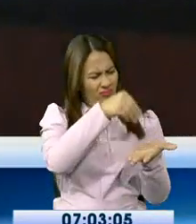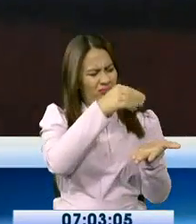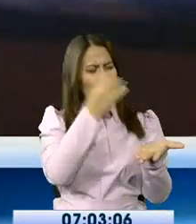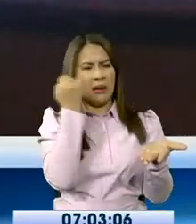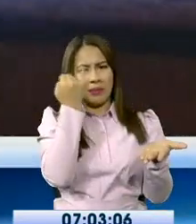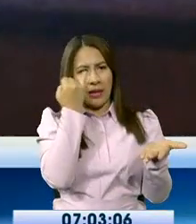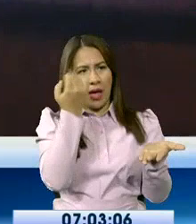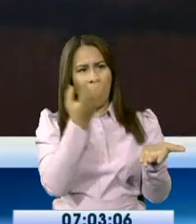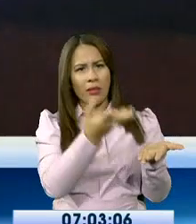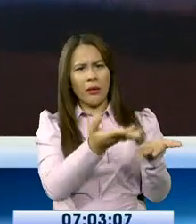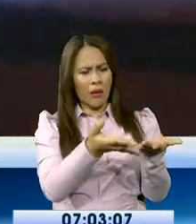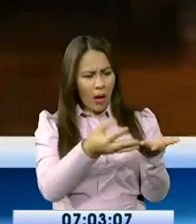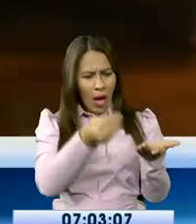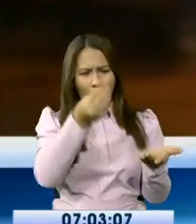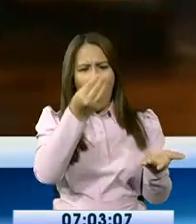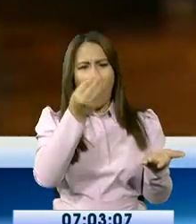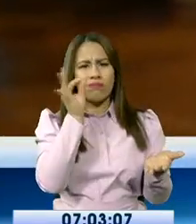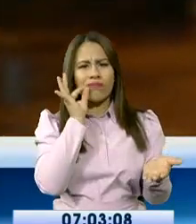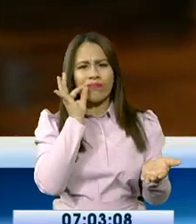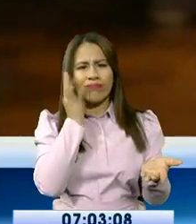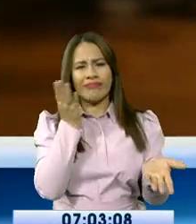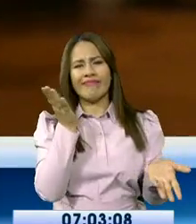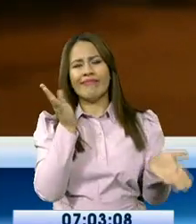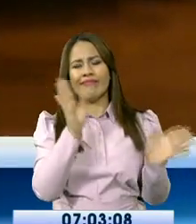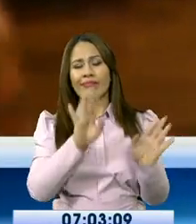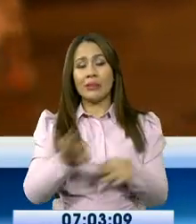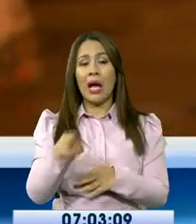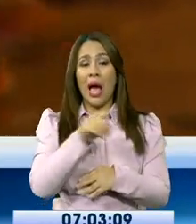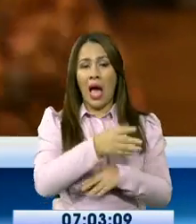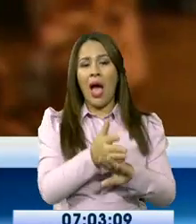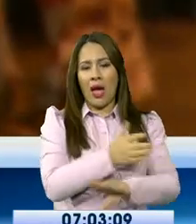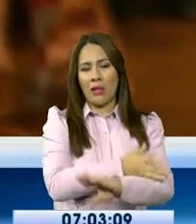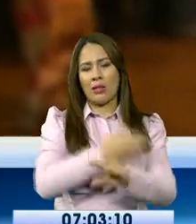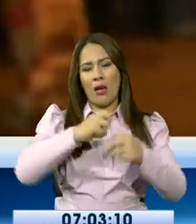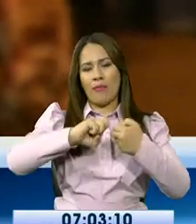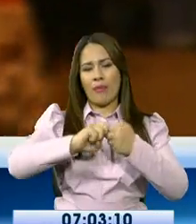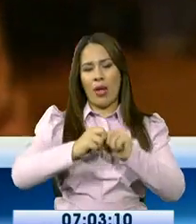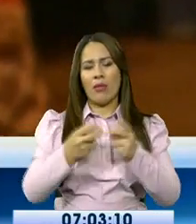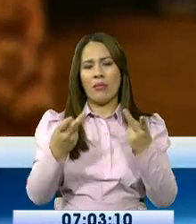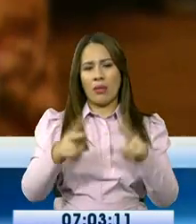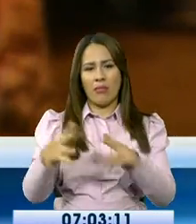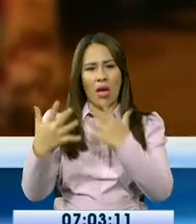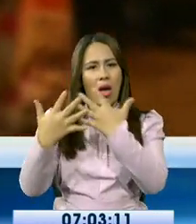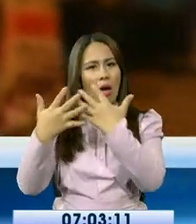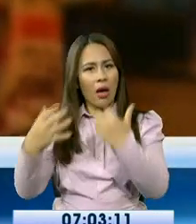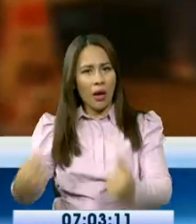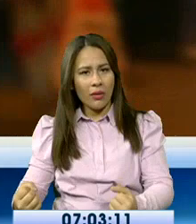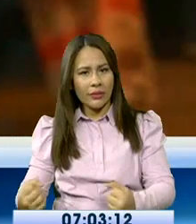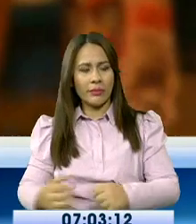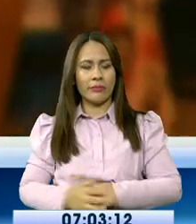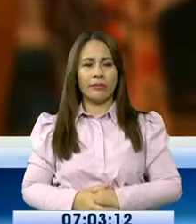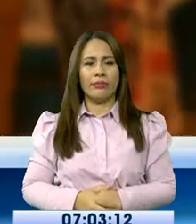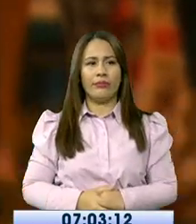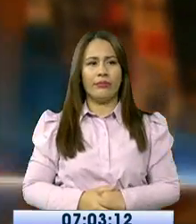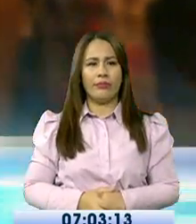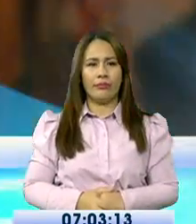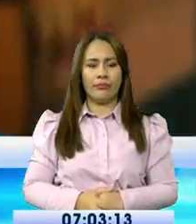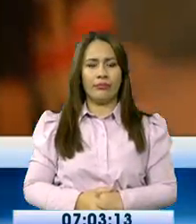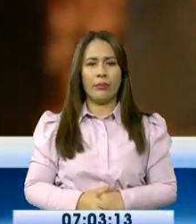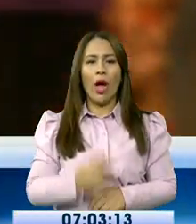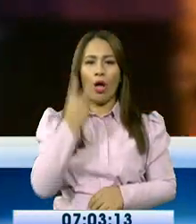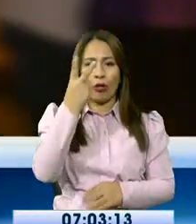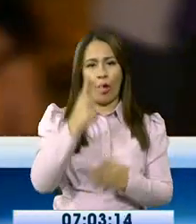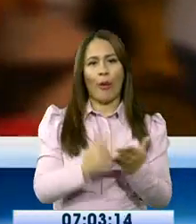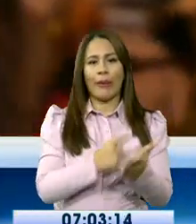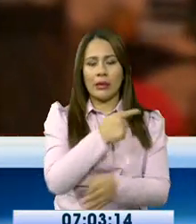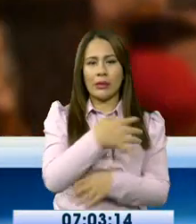vida anteriormente. El fallecido registra antecedentes penales. Tiene 2 detenciones anteriores